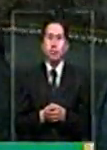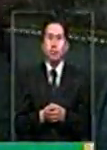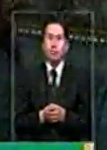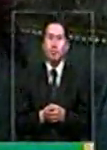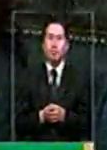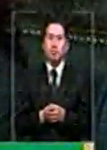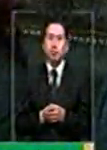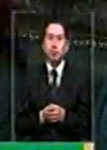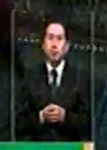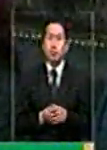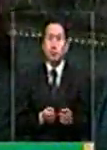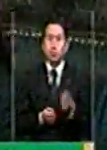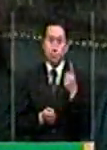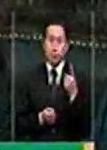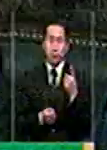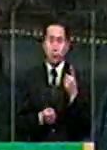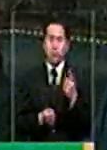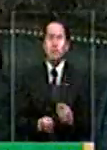Primer punto,